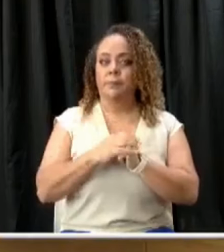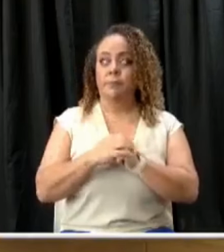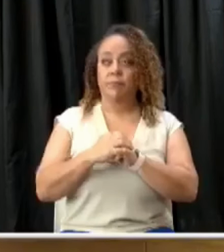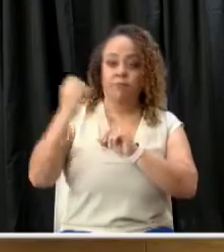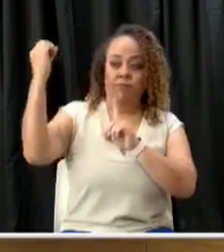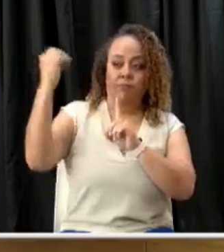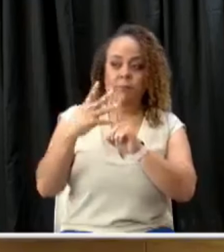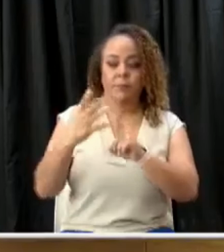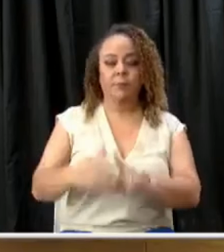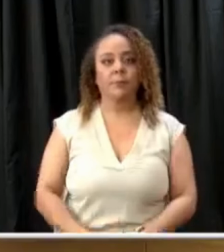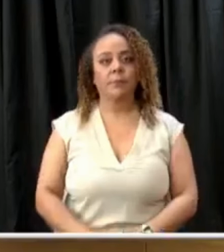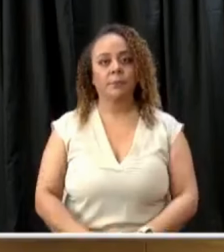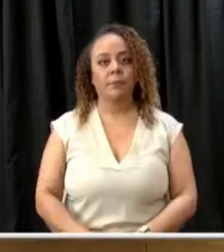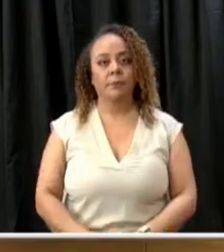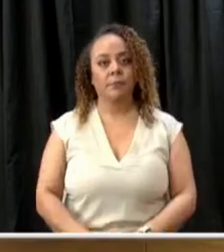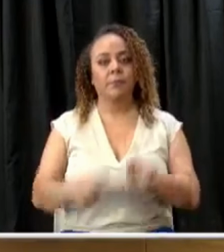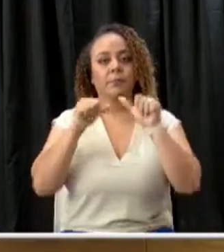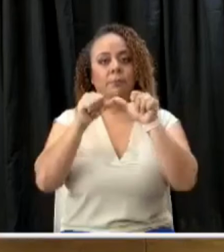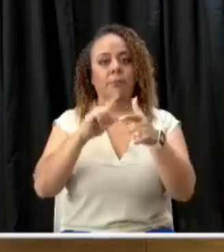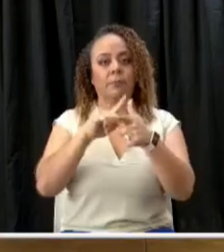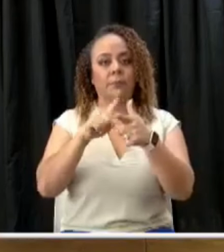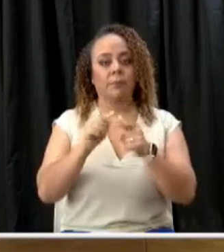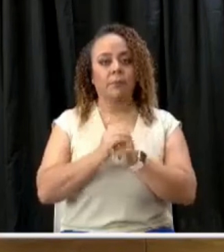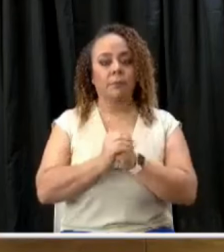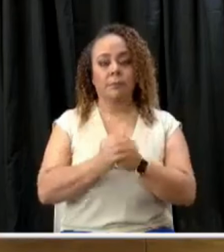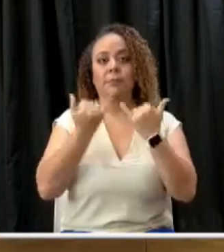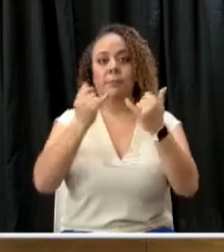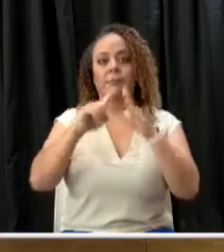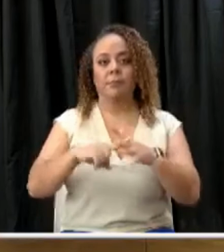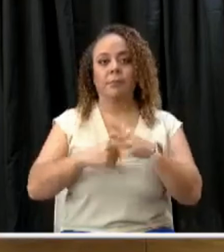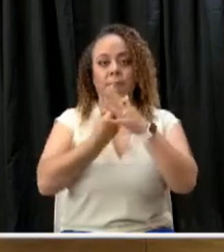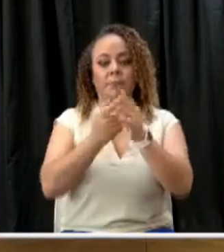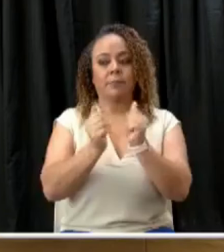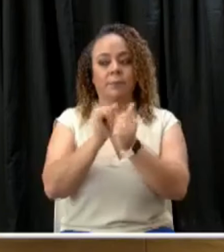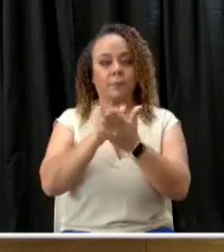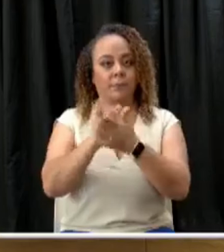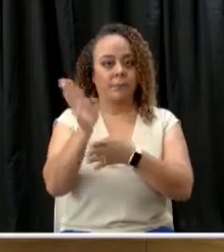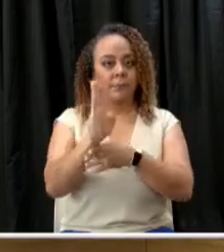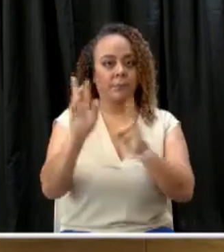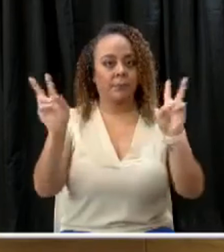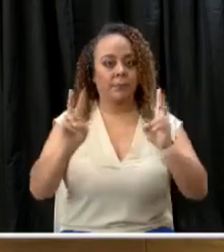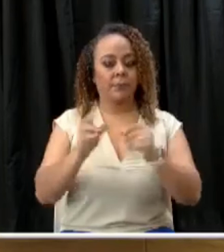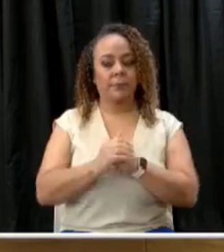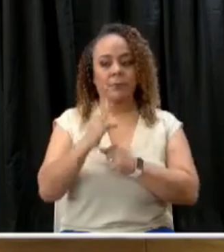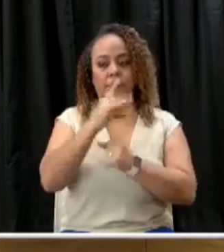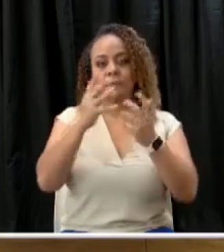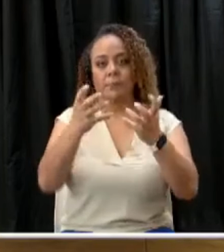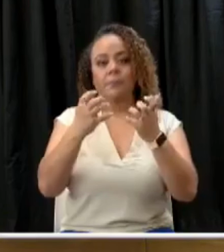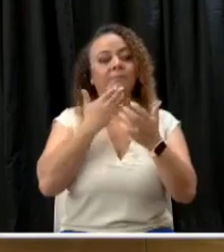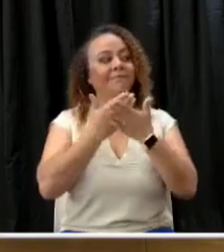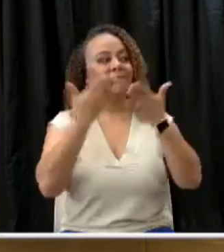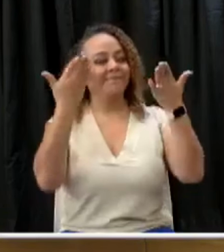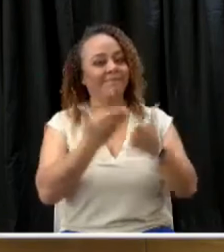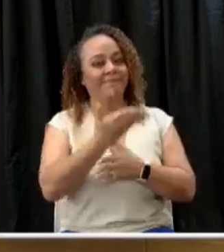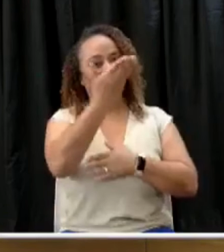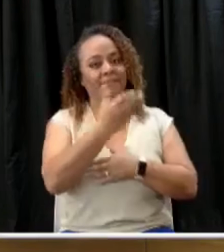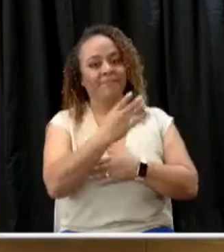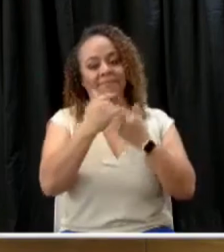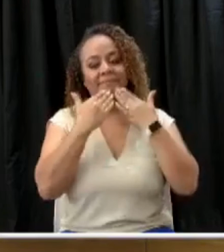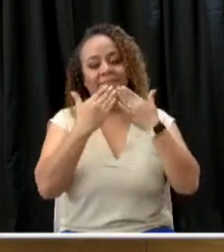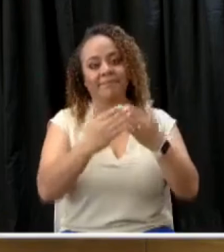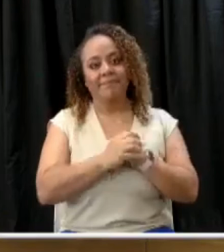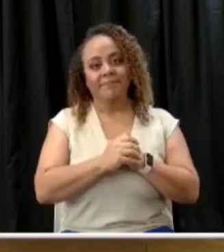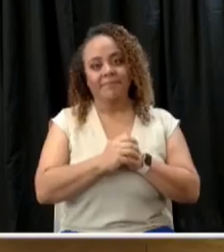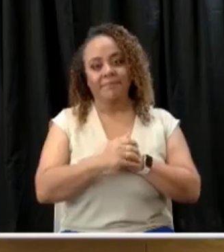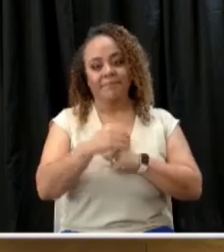exposición al sol. Continuamos entonces, o damos inicio más bien con esta transmisión en vivo, y le quiero dar la bienvenida y el